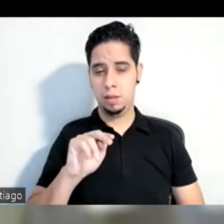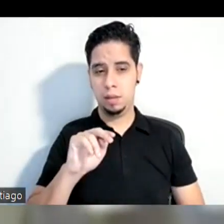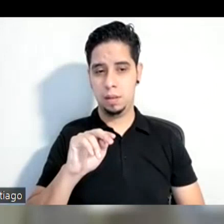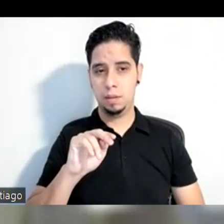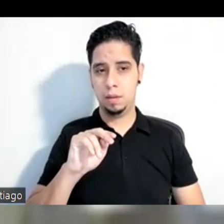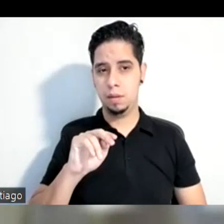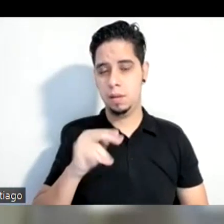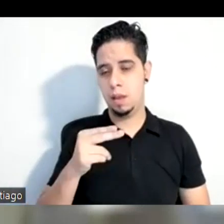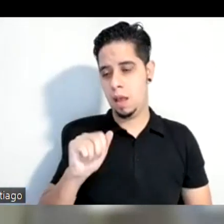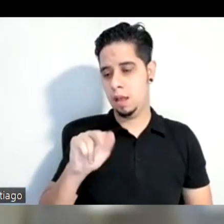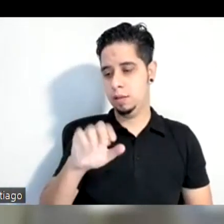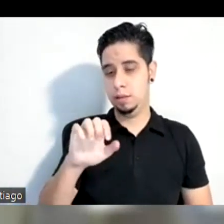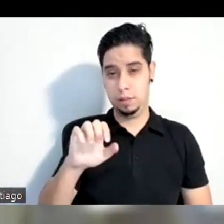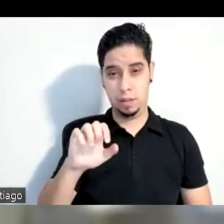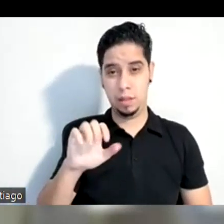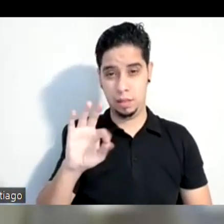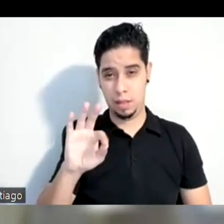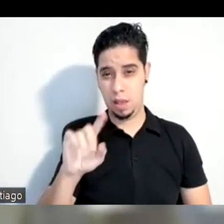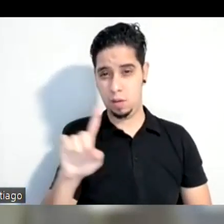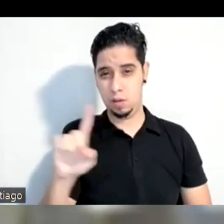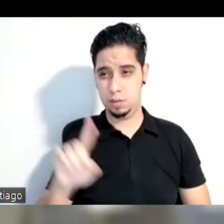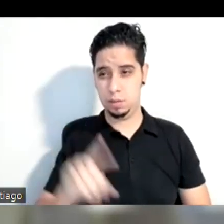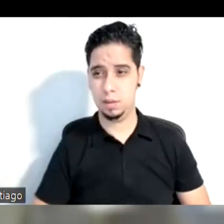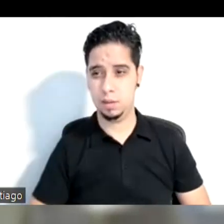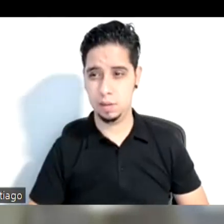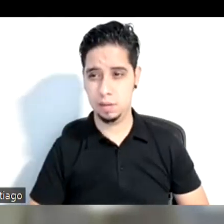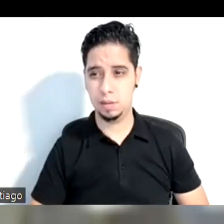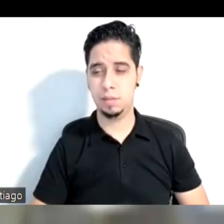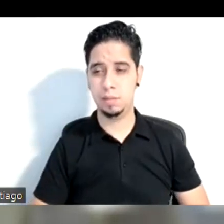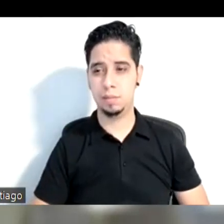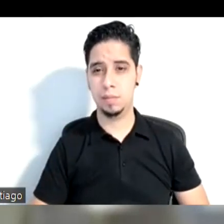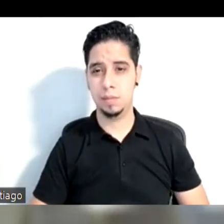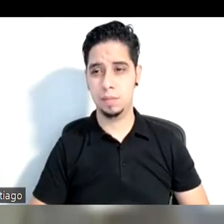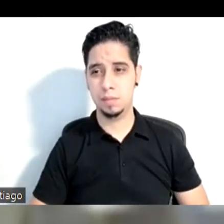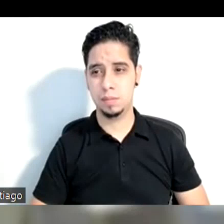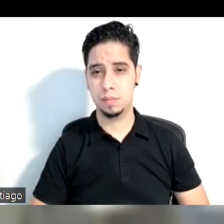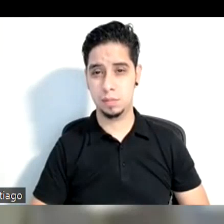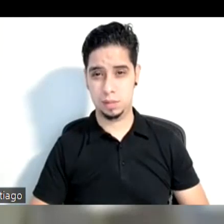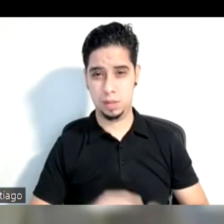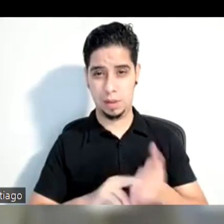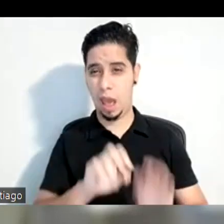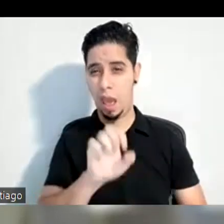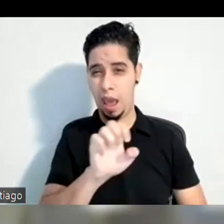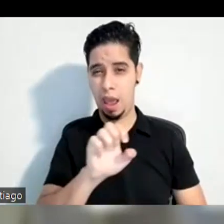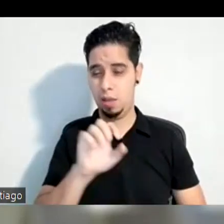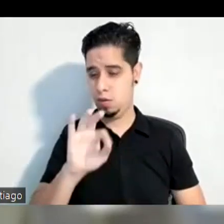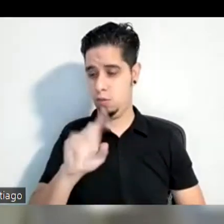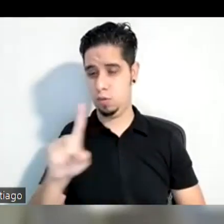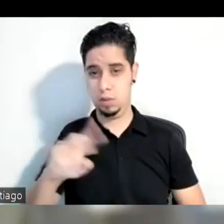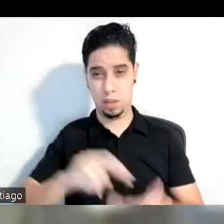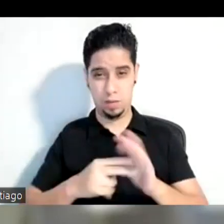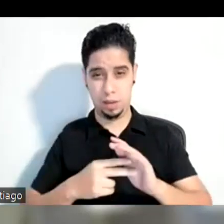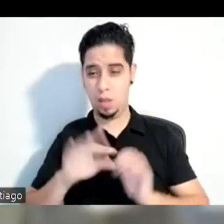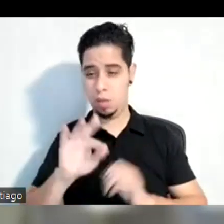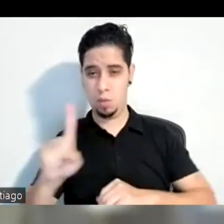911. Enhanced. Le dice en inglés. E911, que es como mejorado. Pues mira,